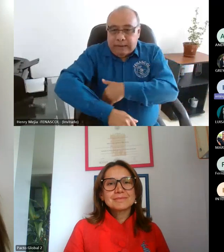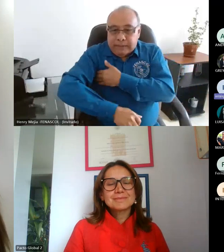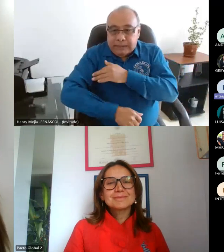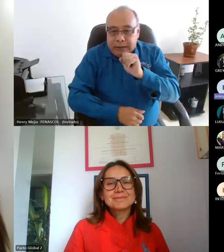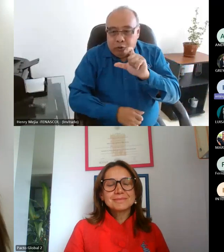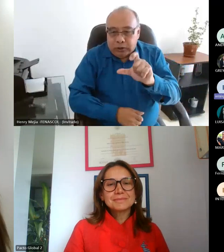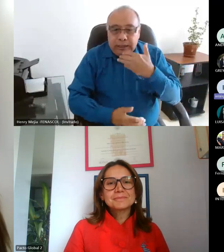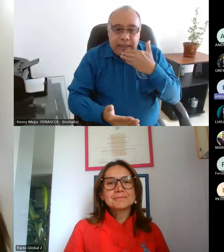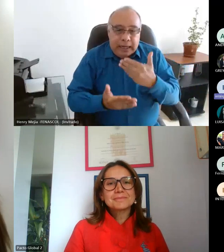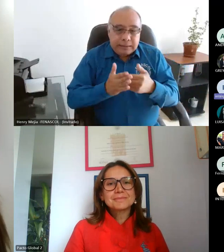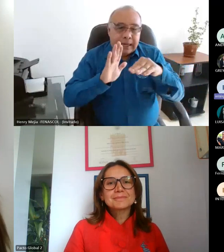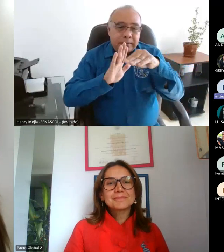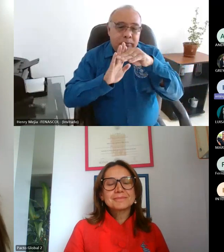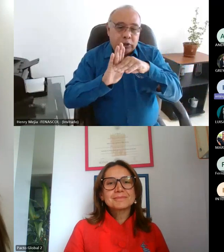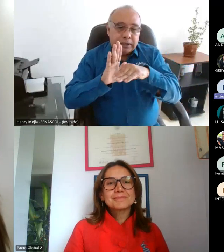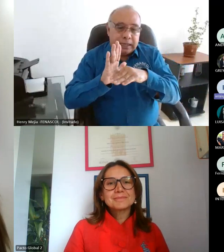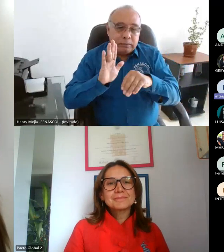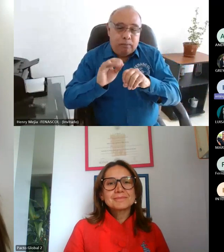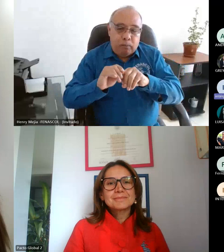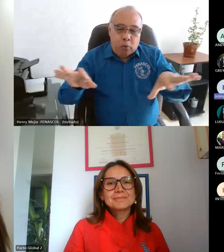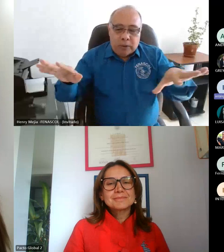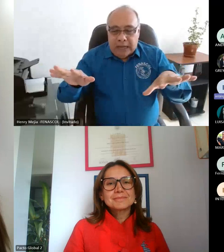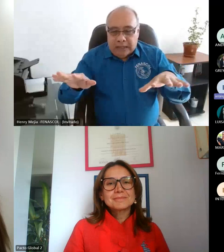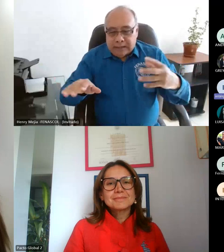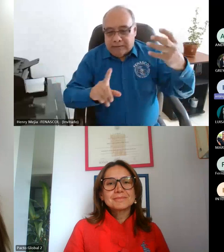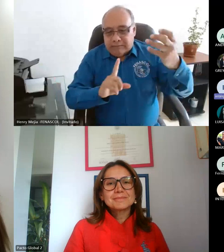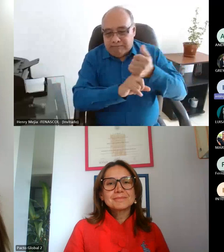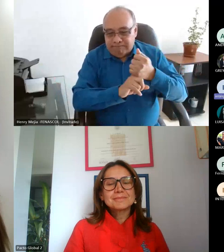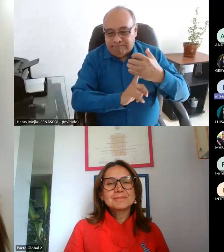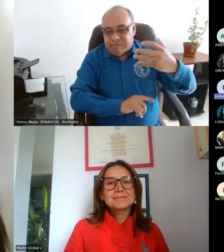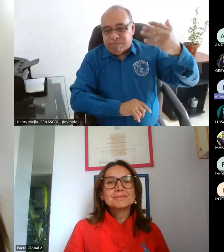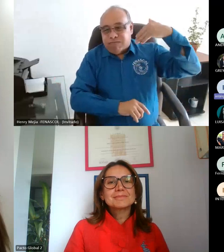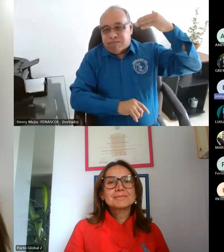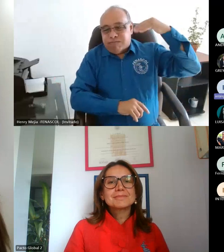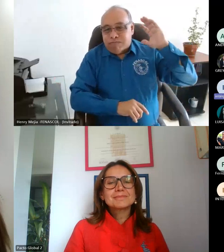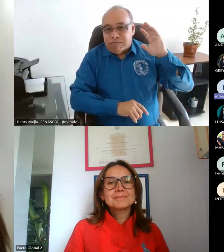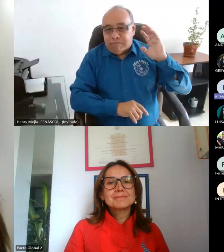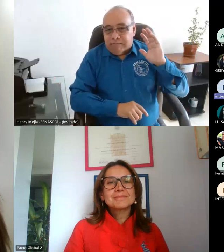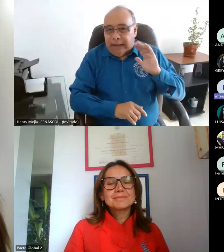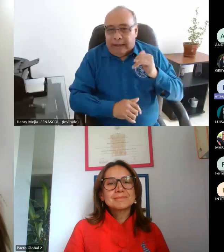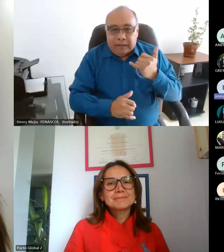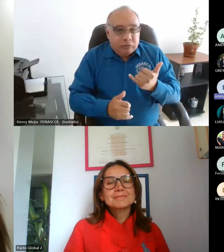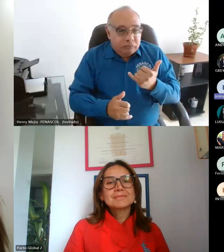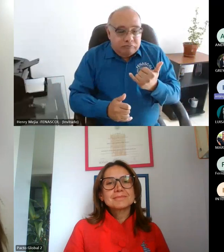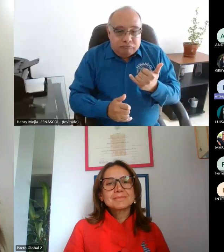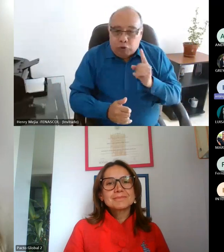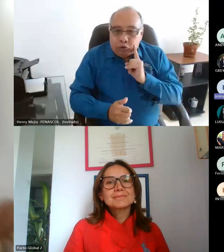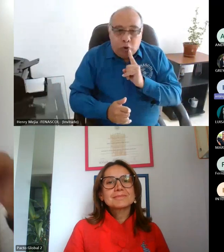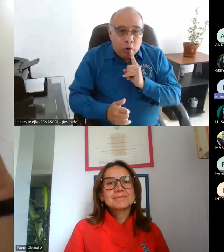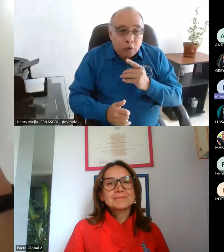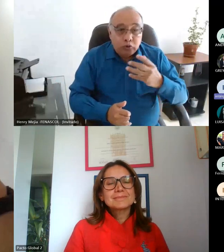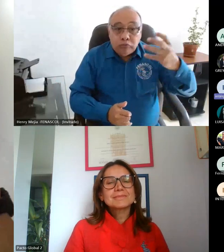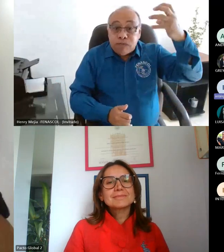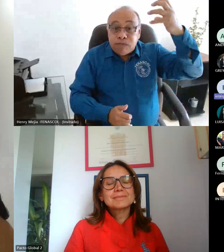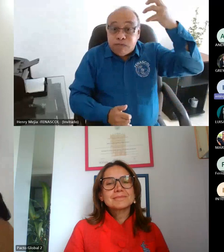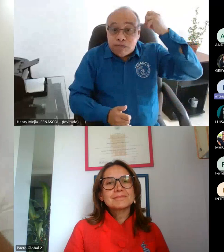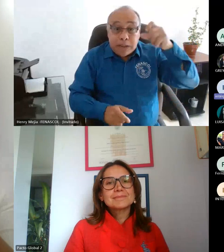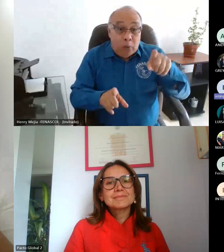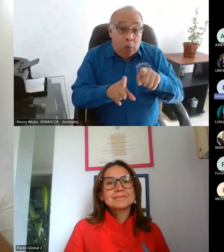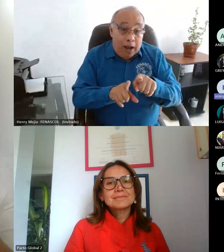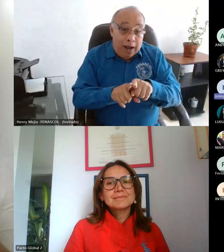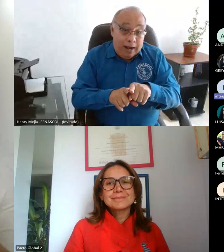las personas sordas no pagan esto Gracias al Ministerio de las tic gracias a la política pública que se logró en su momento